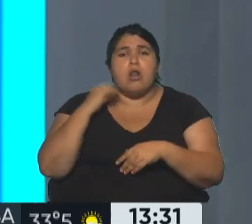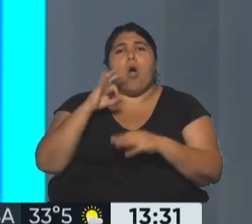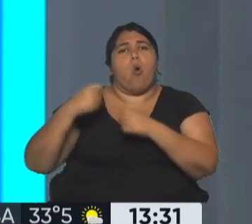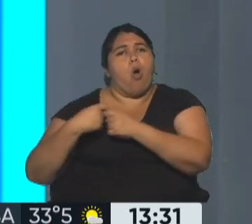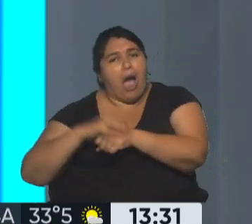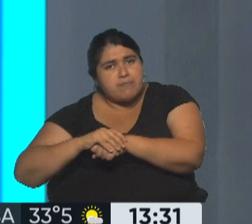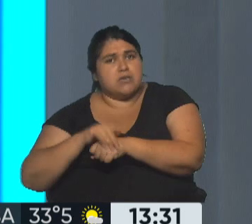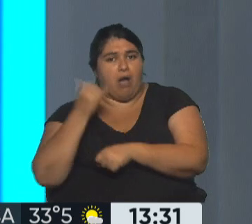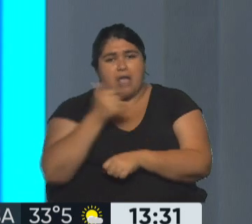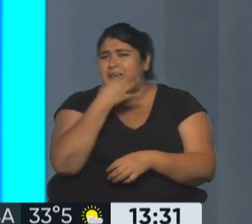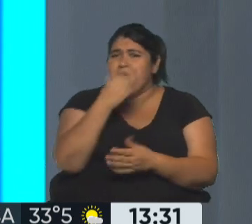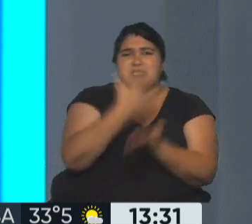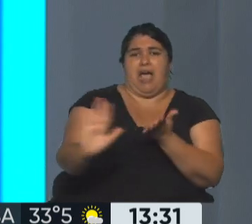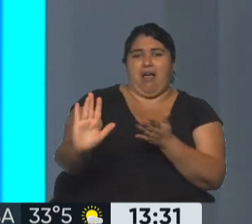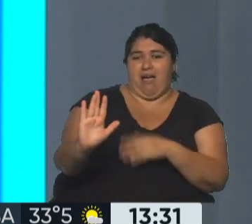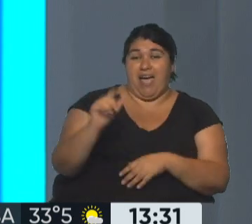monjas. Ahí sacaron